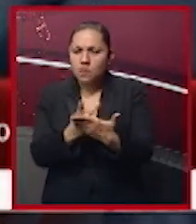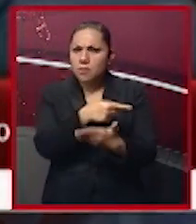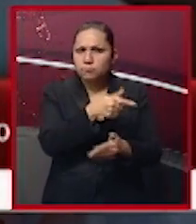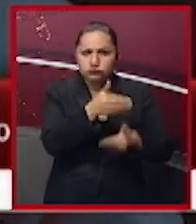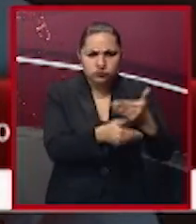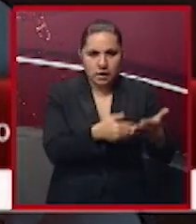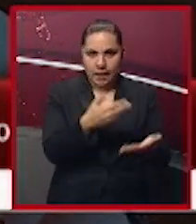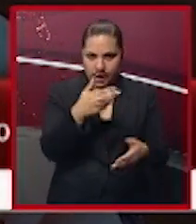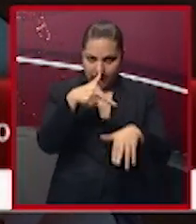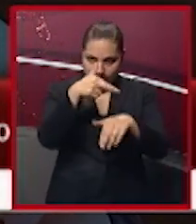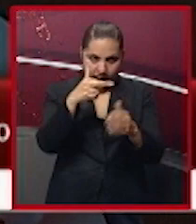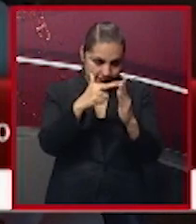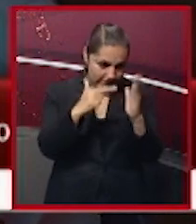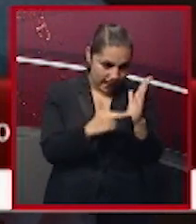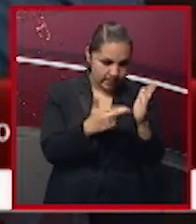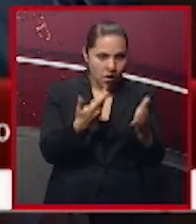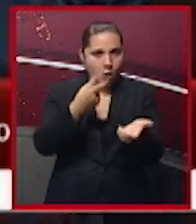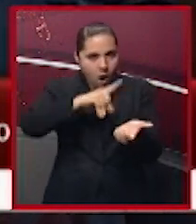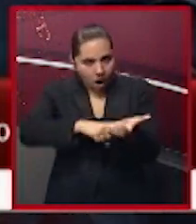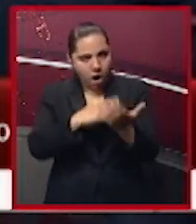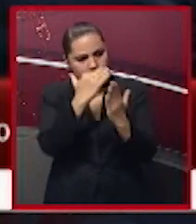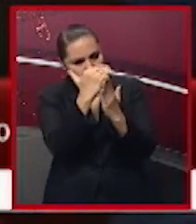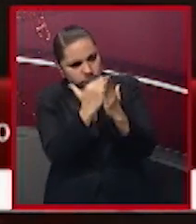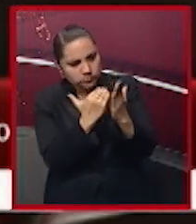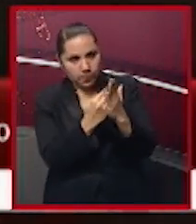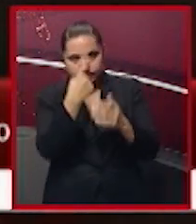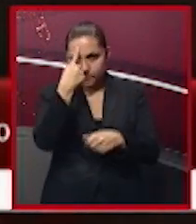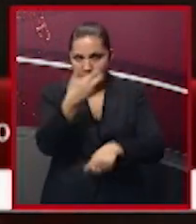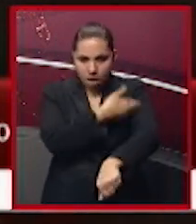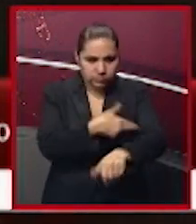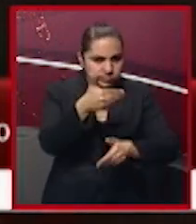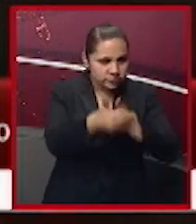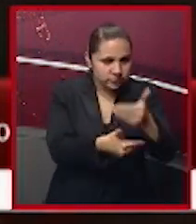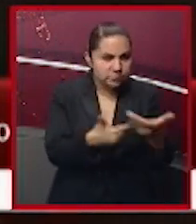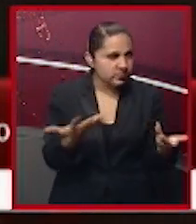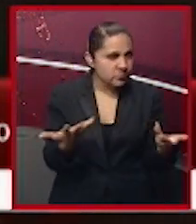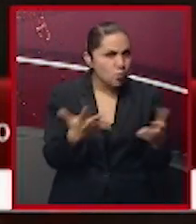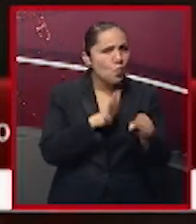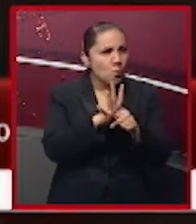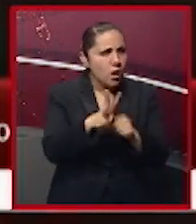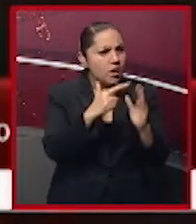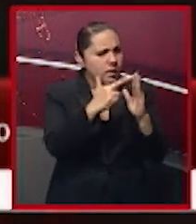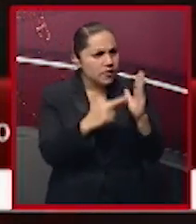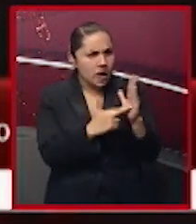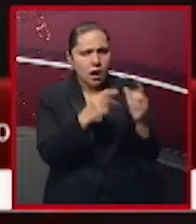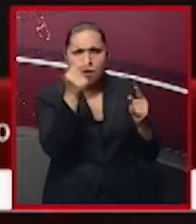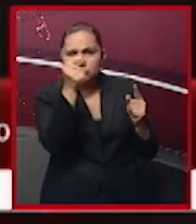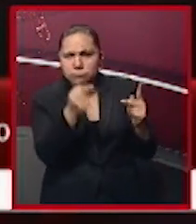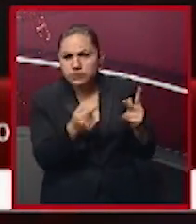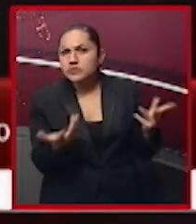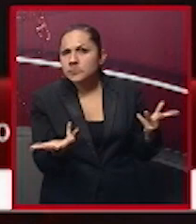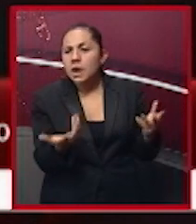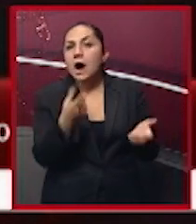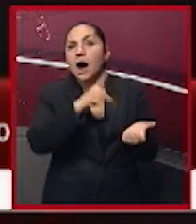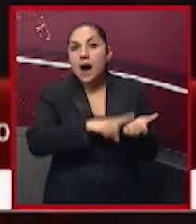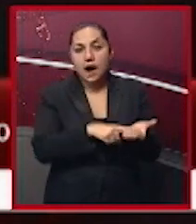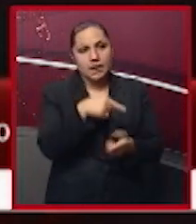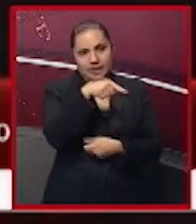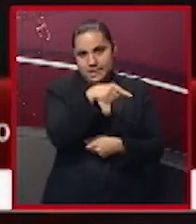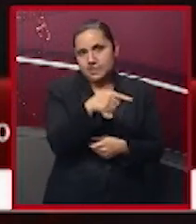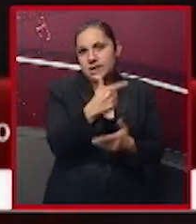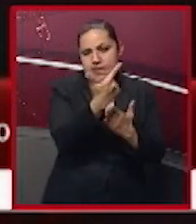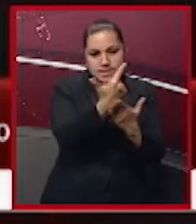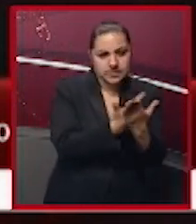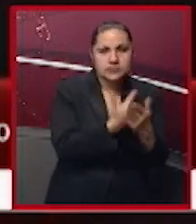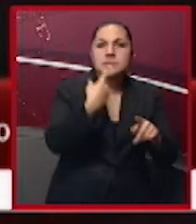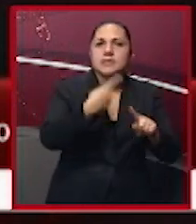de operación, cuántos de ellos son transparentes y cuentan con padrones de beneficiarios,